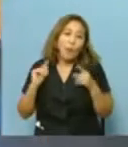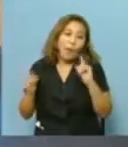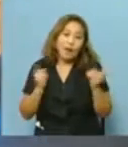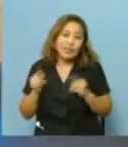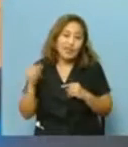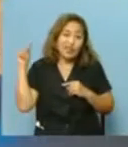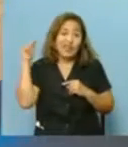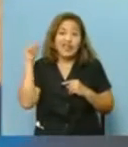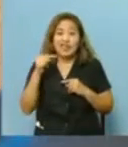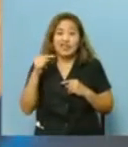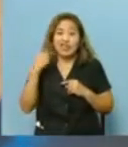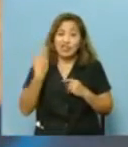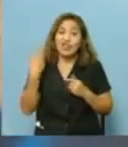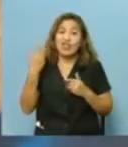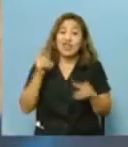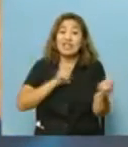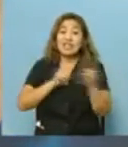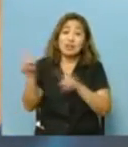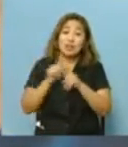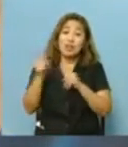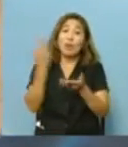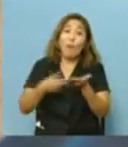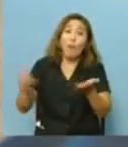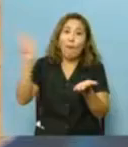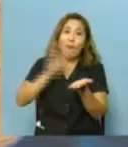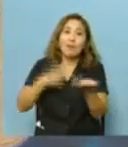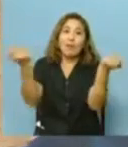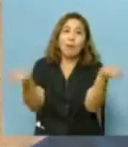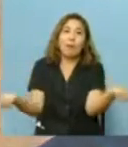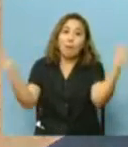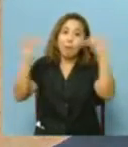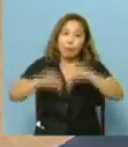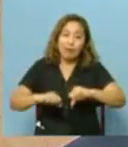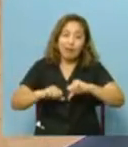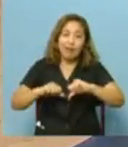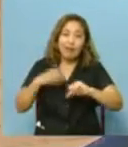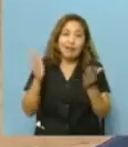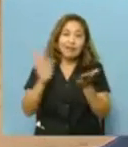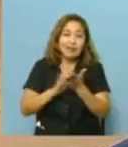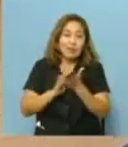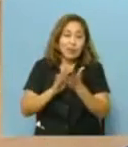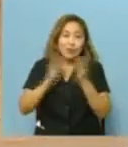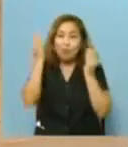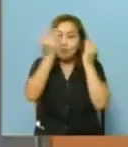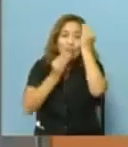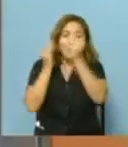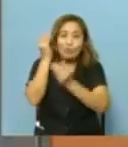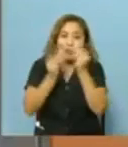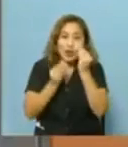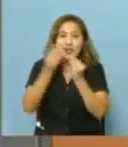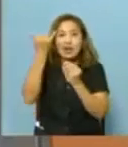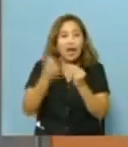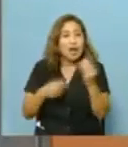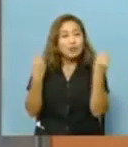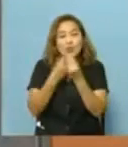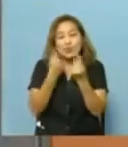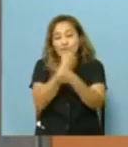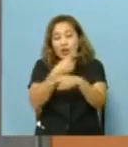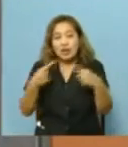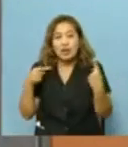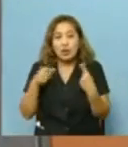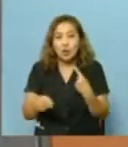llevado al país rápidamente de nuevo a una situación que insisto es muy preocupante y donde hay muchos elementos